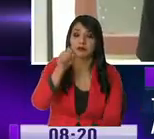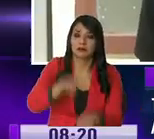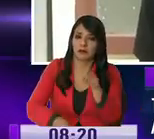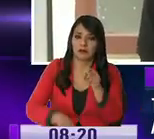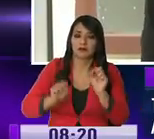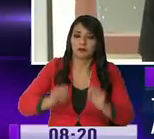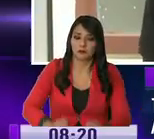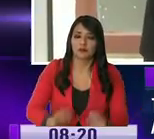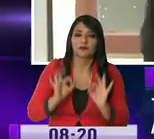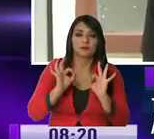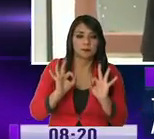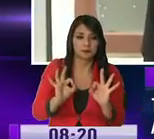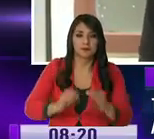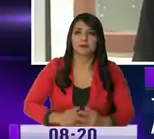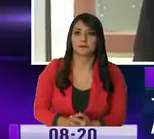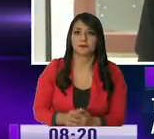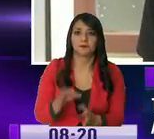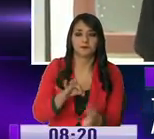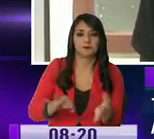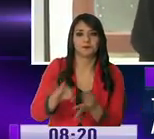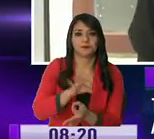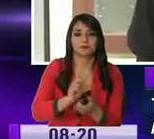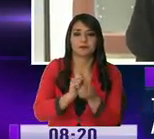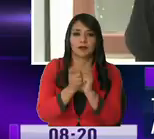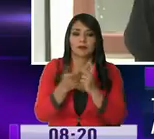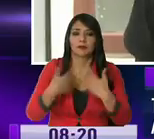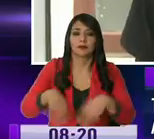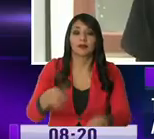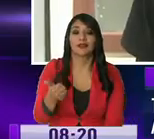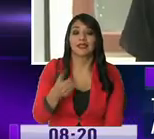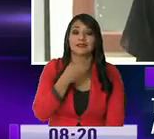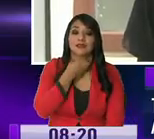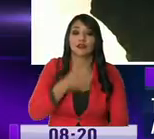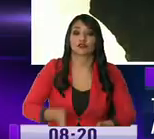Así que enhorabuena, fue repuesta en la 10 de agosto, pues los vecinos agradecidos.